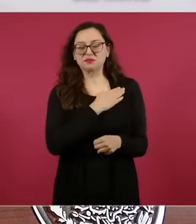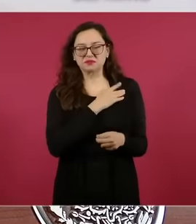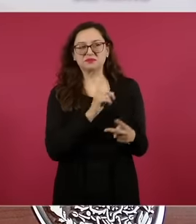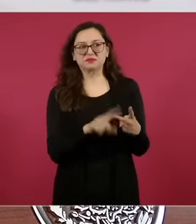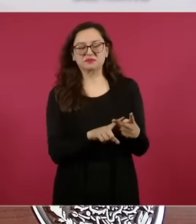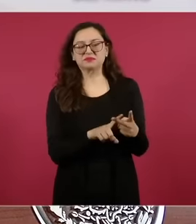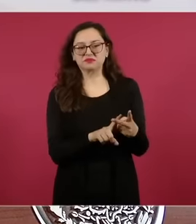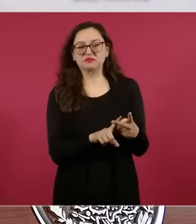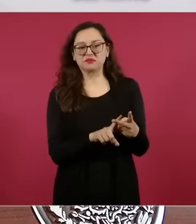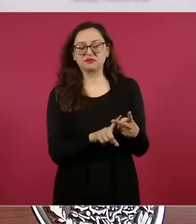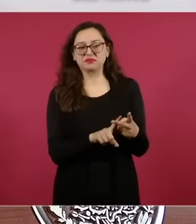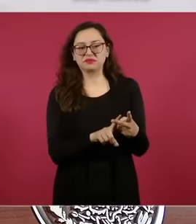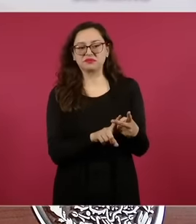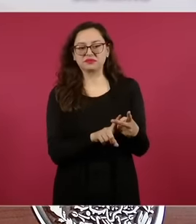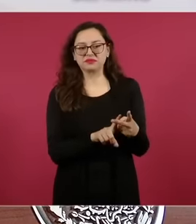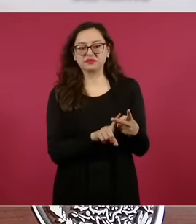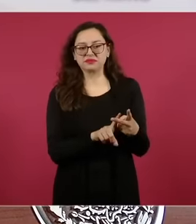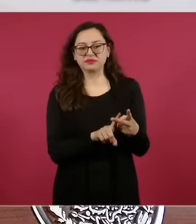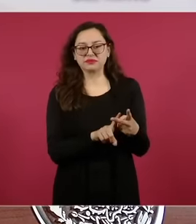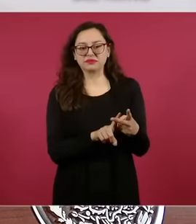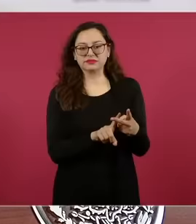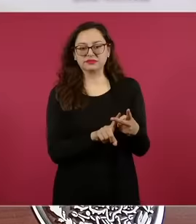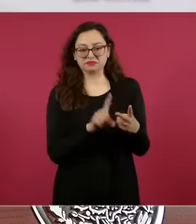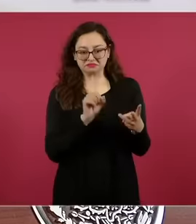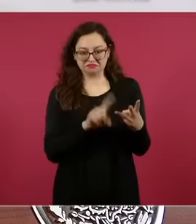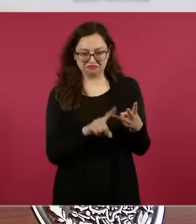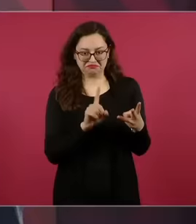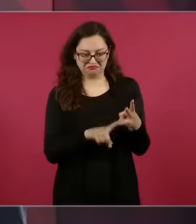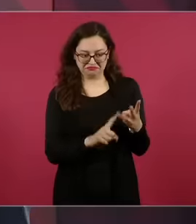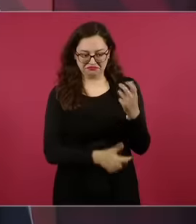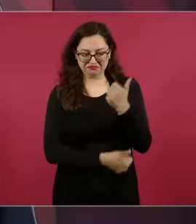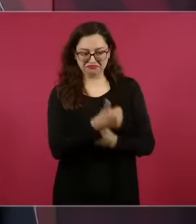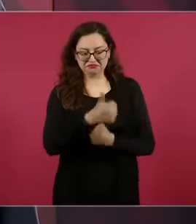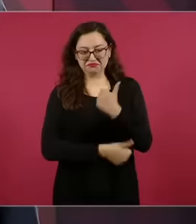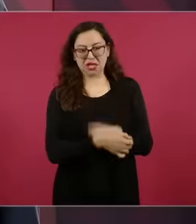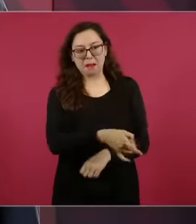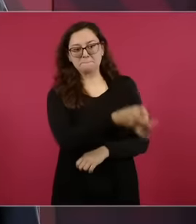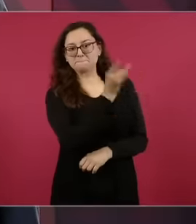muy buena persona, y gané